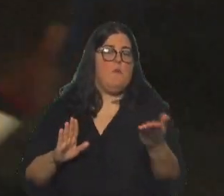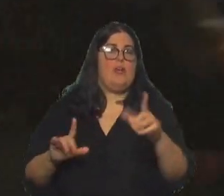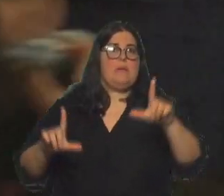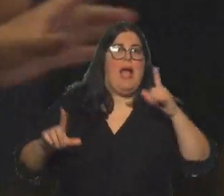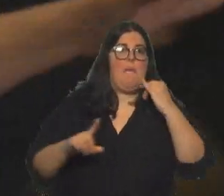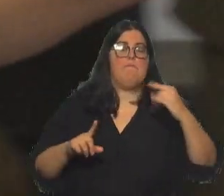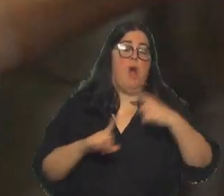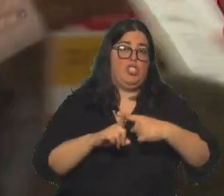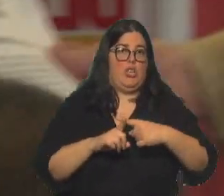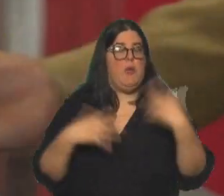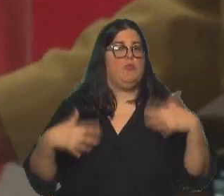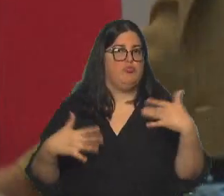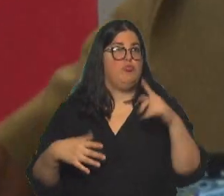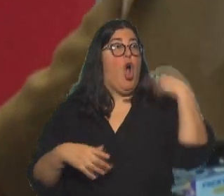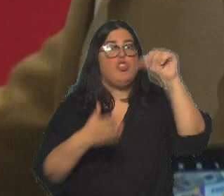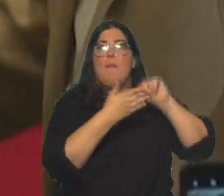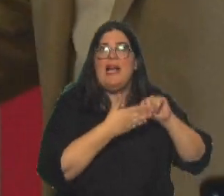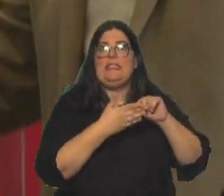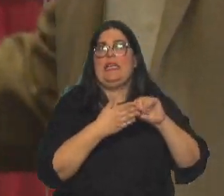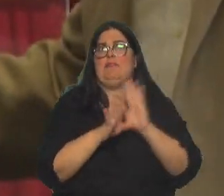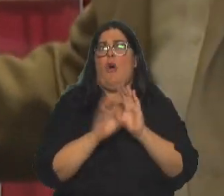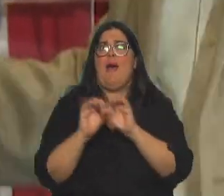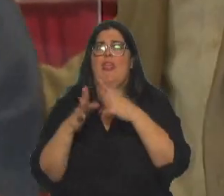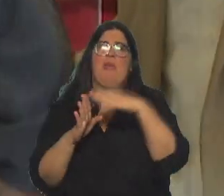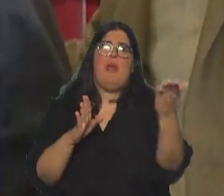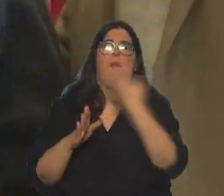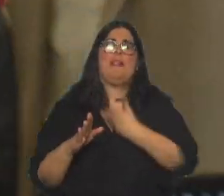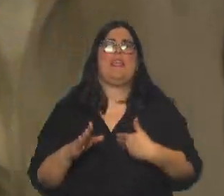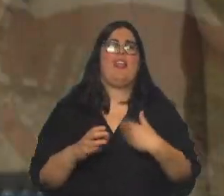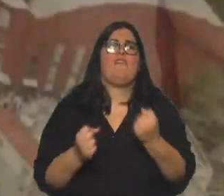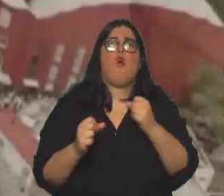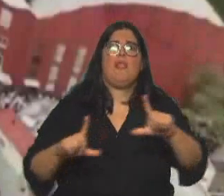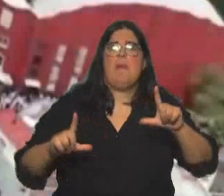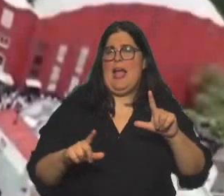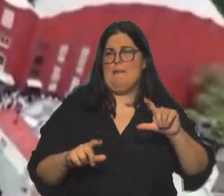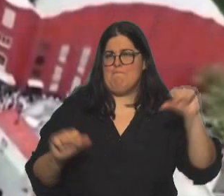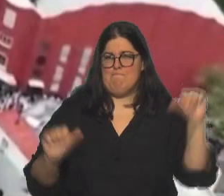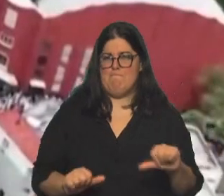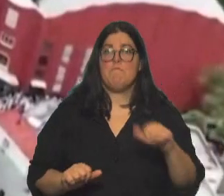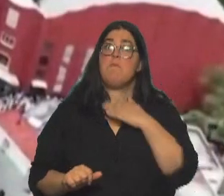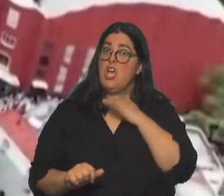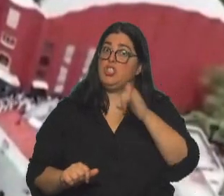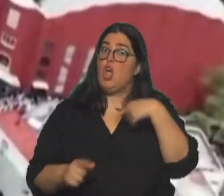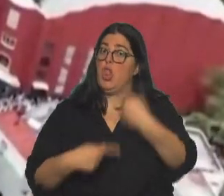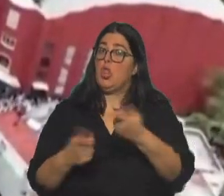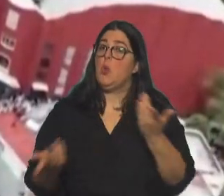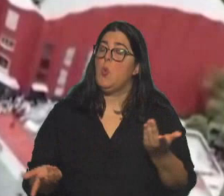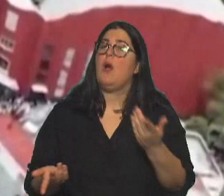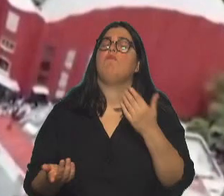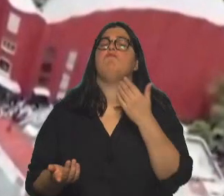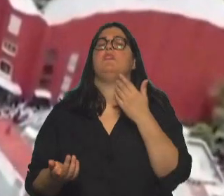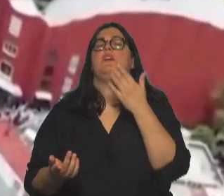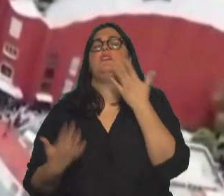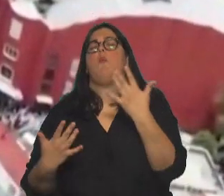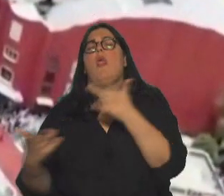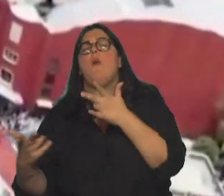la pandemia en otros países ha podido mantener su imagen fuerte. Después está la discusión de si es una cuarta transformación o no es, digamos, claro, qué